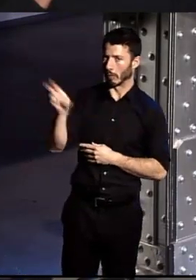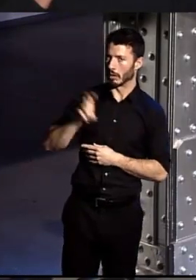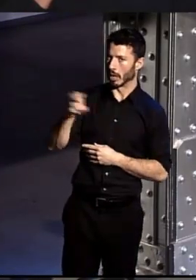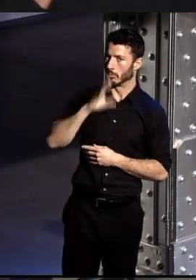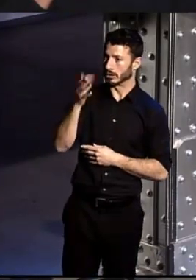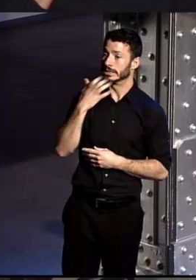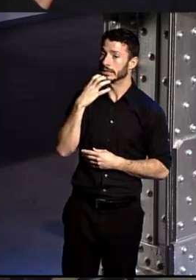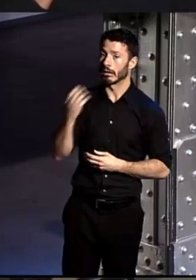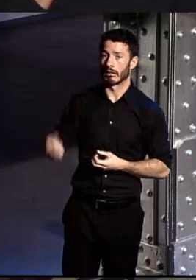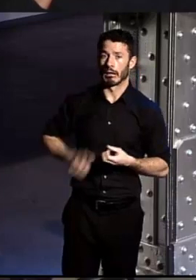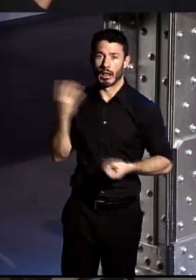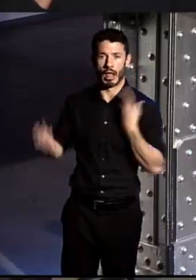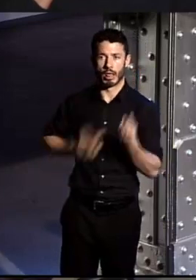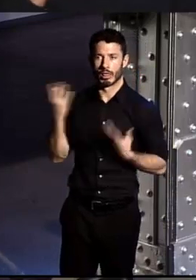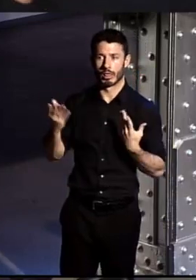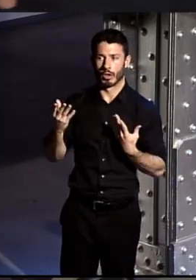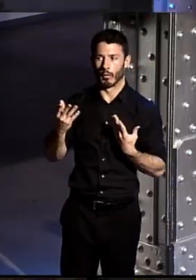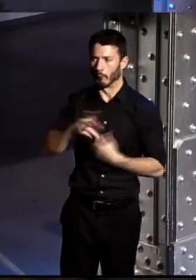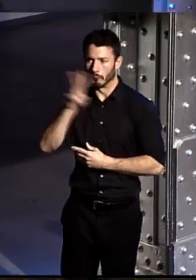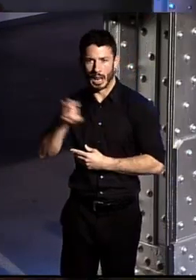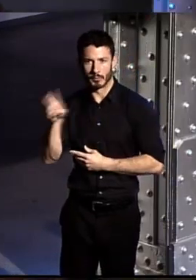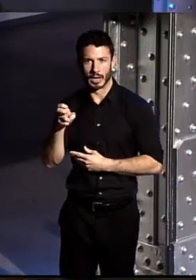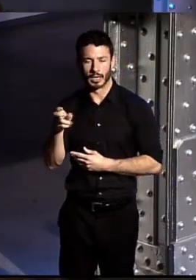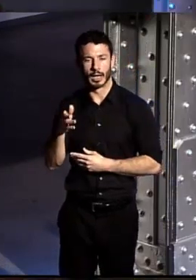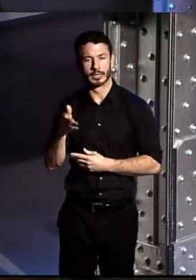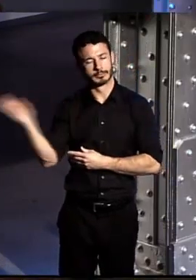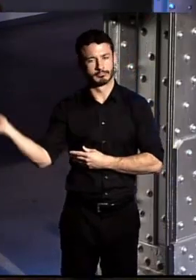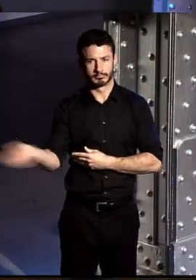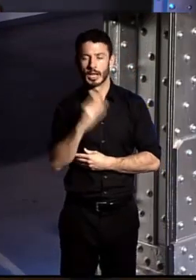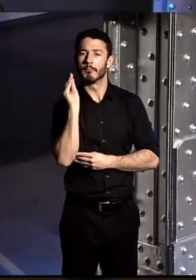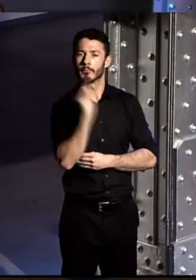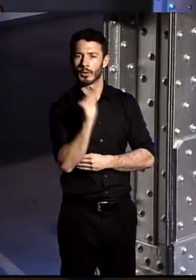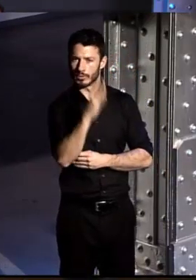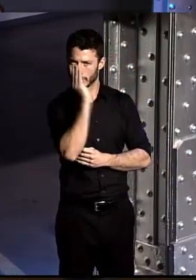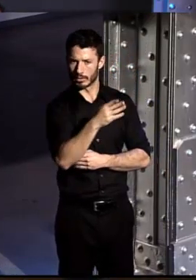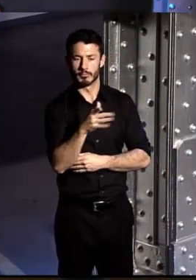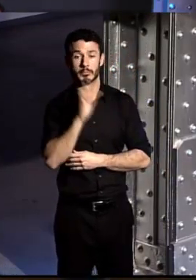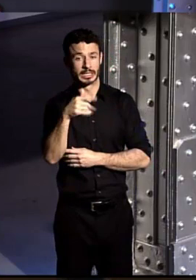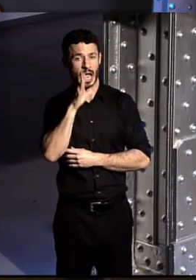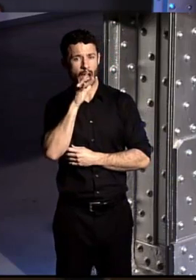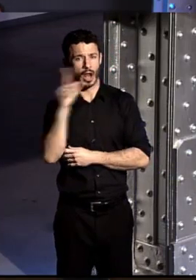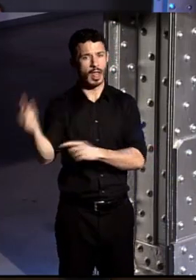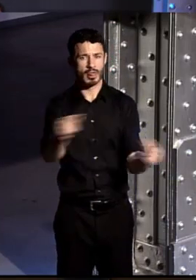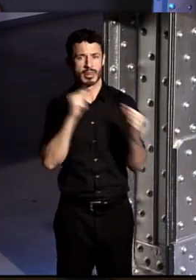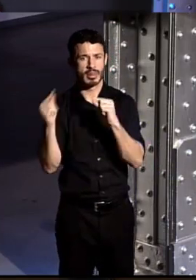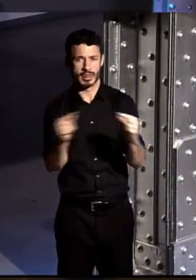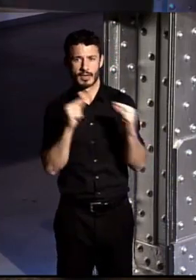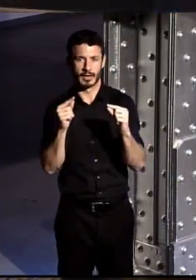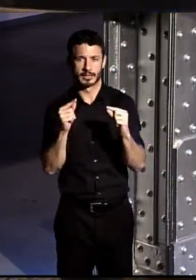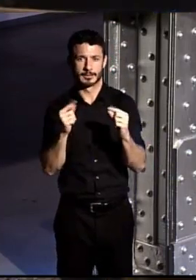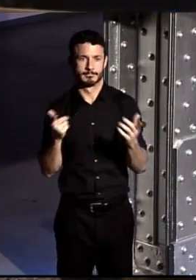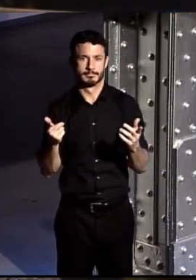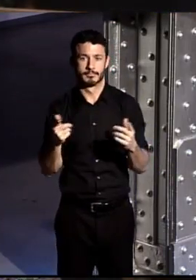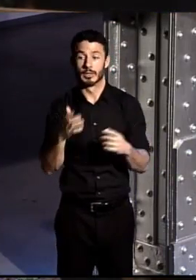tiene que ver. no se sale por la tangente, a usted la pregunta, Además, Martiana Irene. estamos en el coloquio. En los coloquios se puede preguntar sobre Todo. cualquier cosa. Menos cuando hay políticos